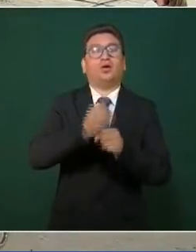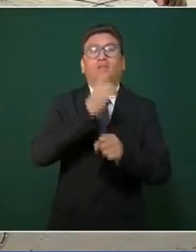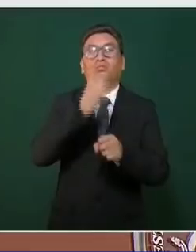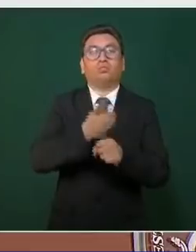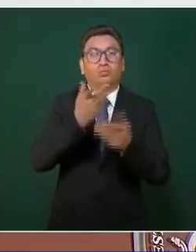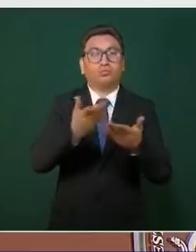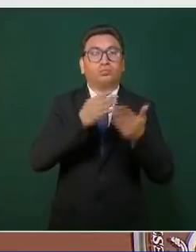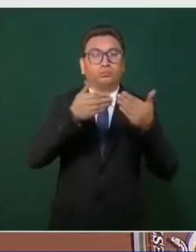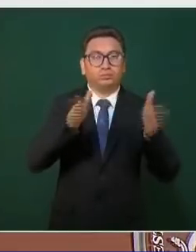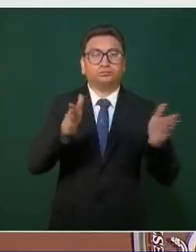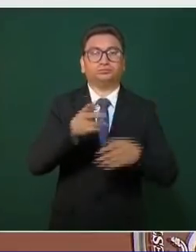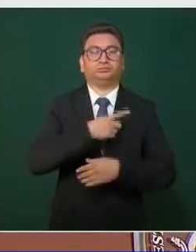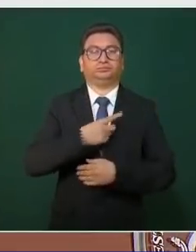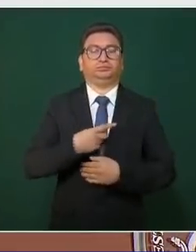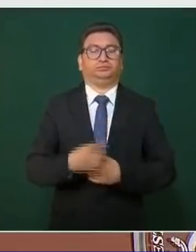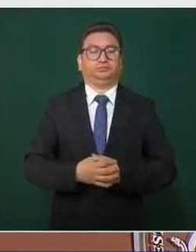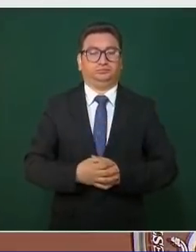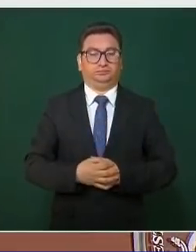oportunidades,